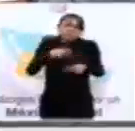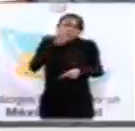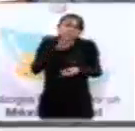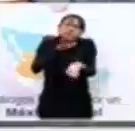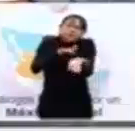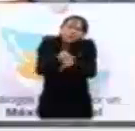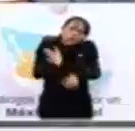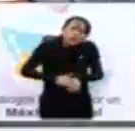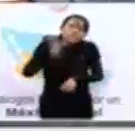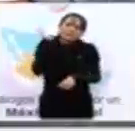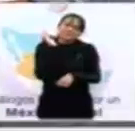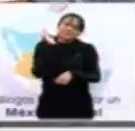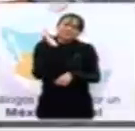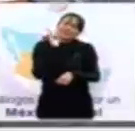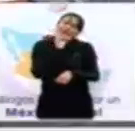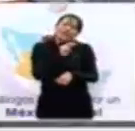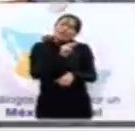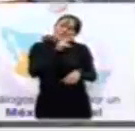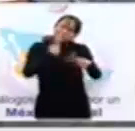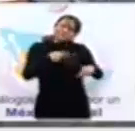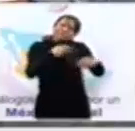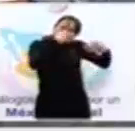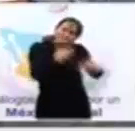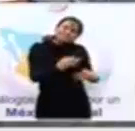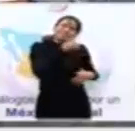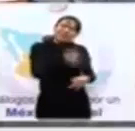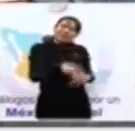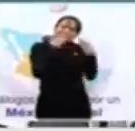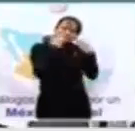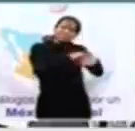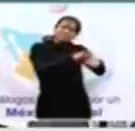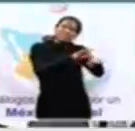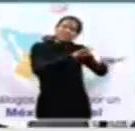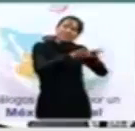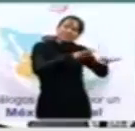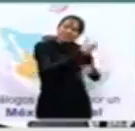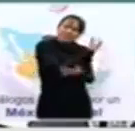productos. Y en este tema hemos visto que esta